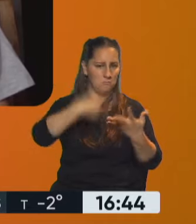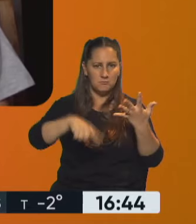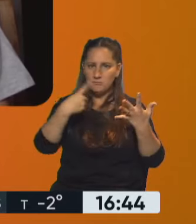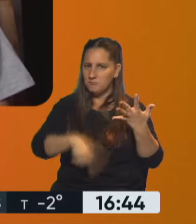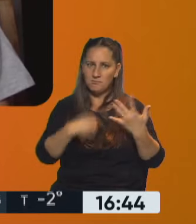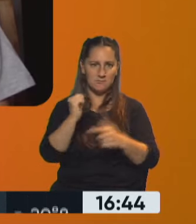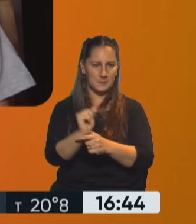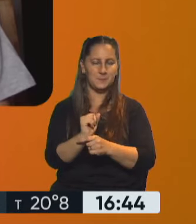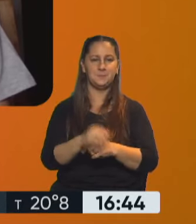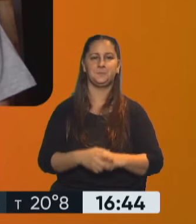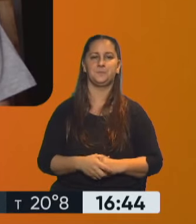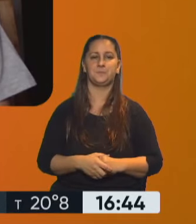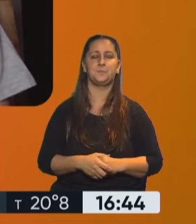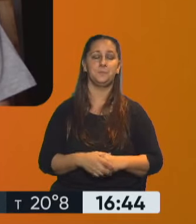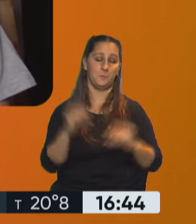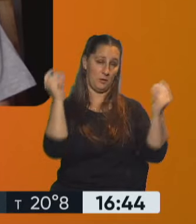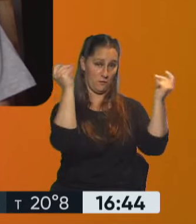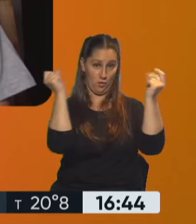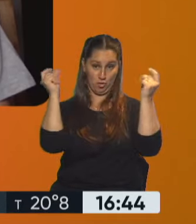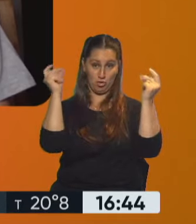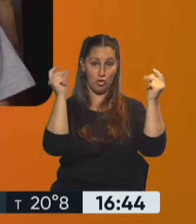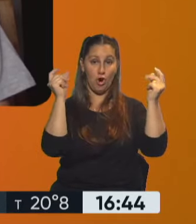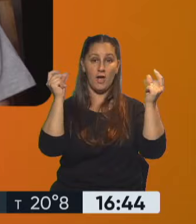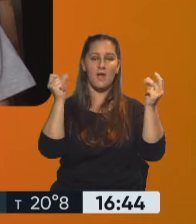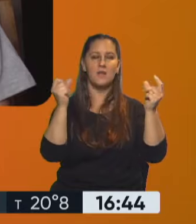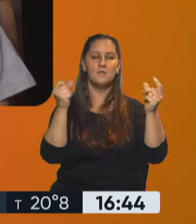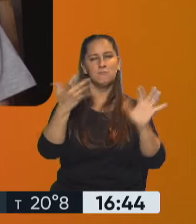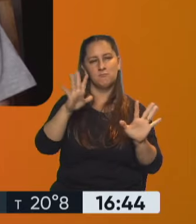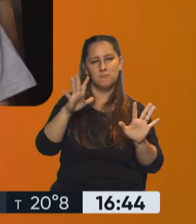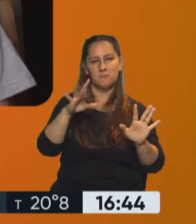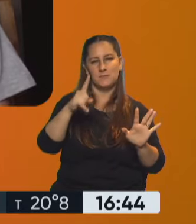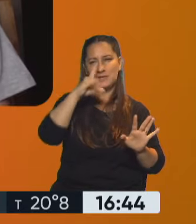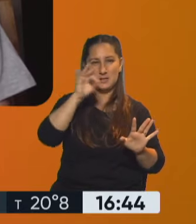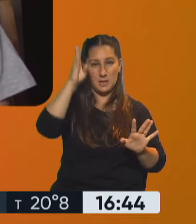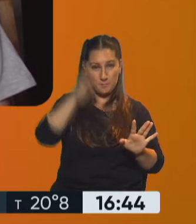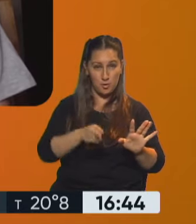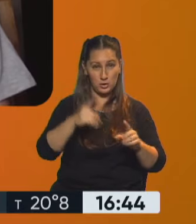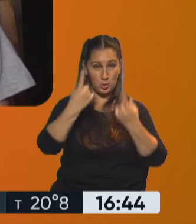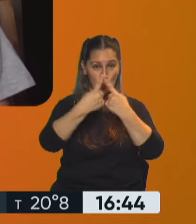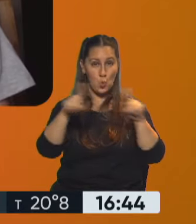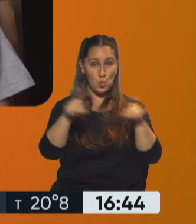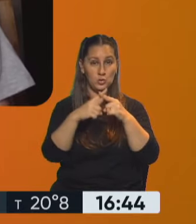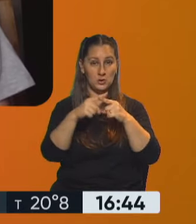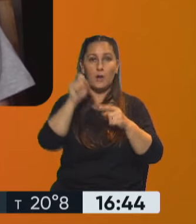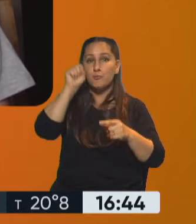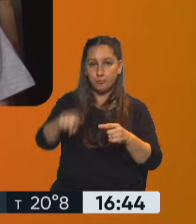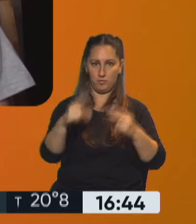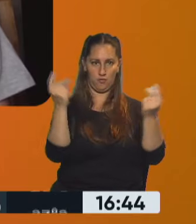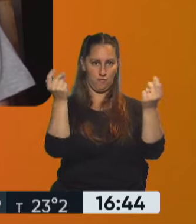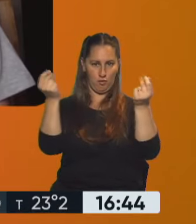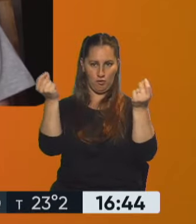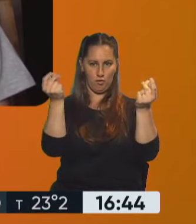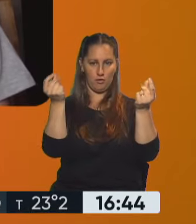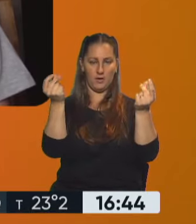que saliendo del folclore, de hecho, sí, más o menos un 70% de los músicos profesionales de folclore del país. Pero sí,